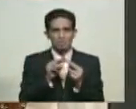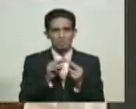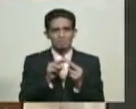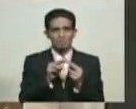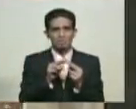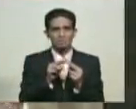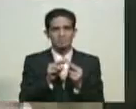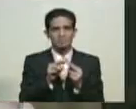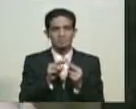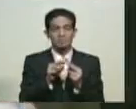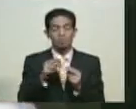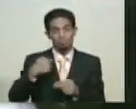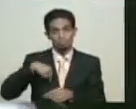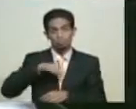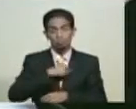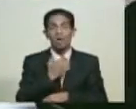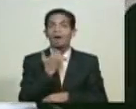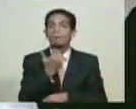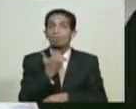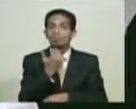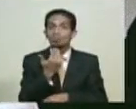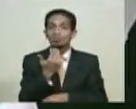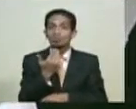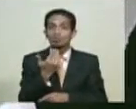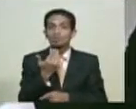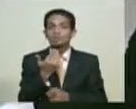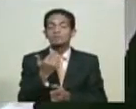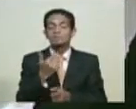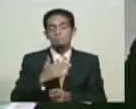estuvimos a punto de refinanciar tramos importantes